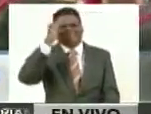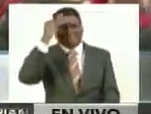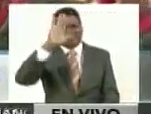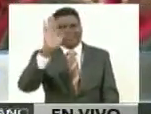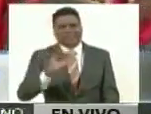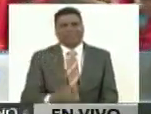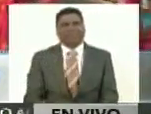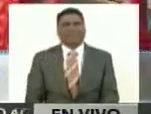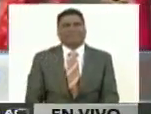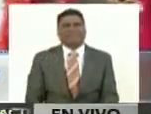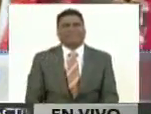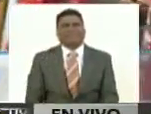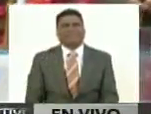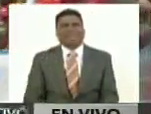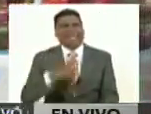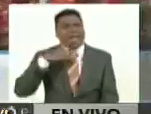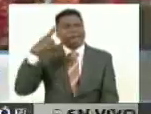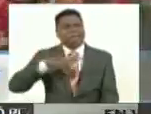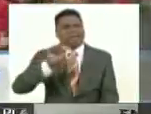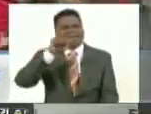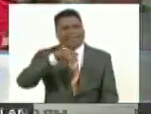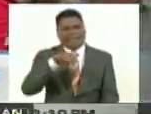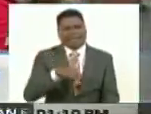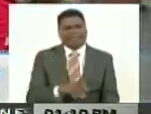En verdad, estar aquí